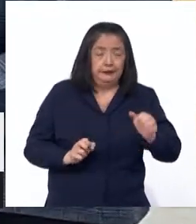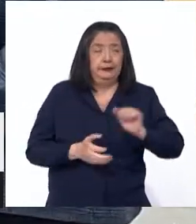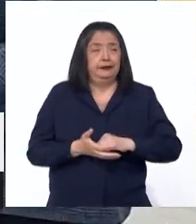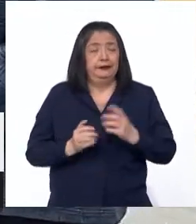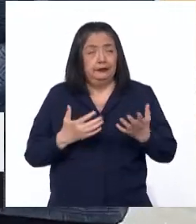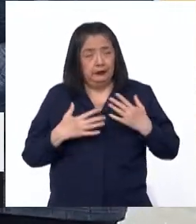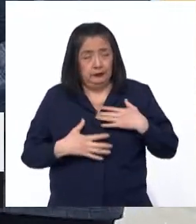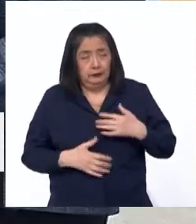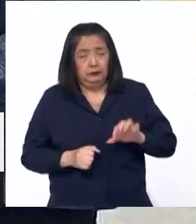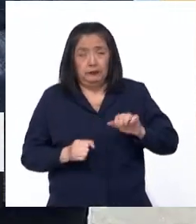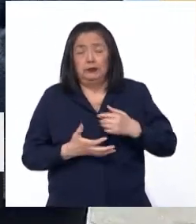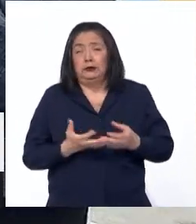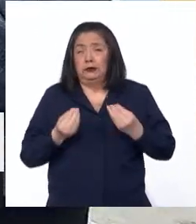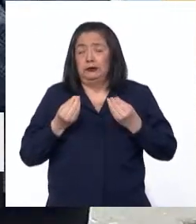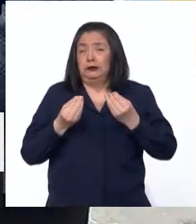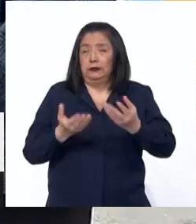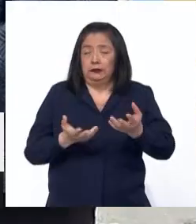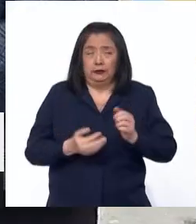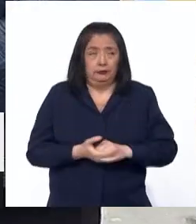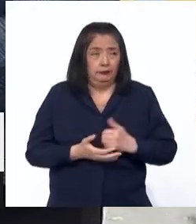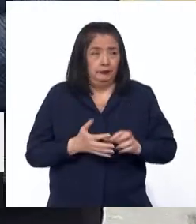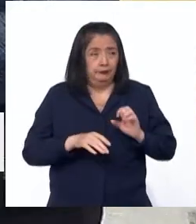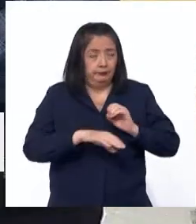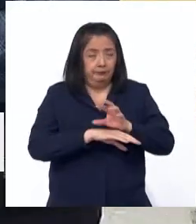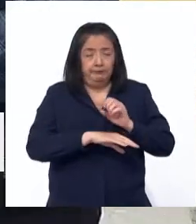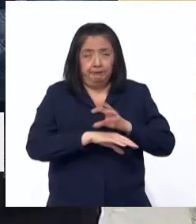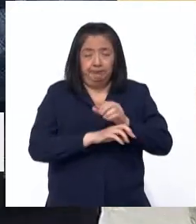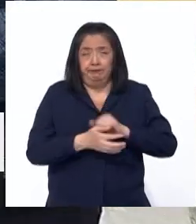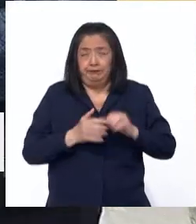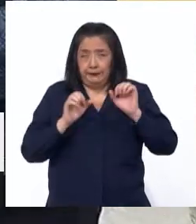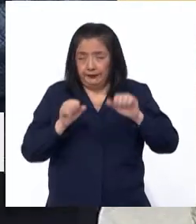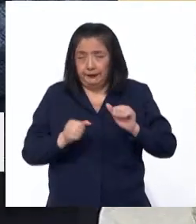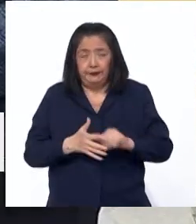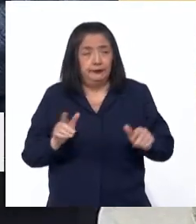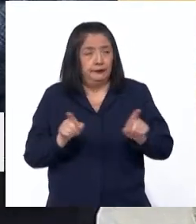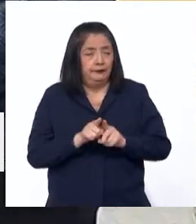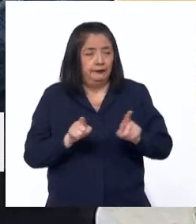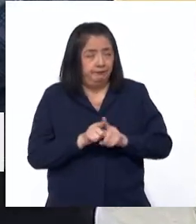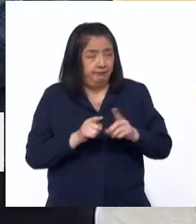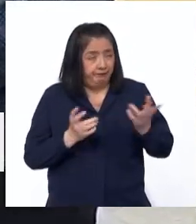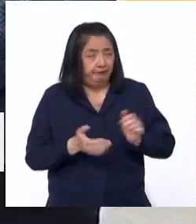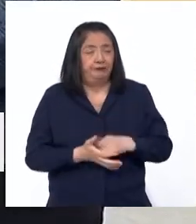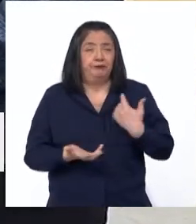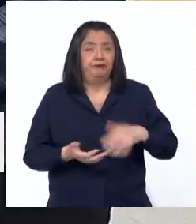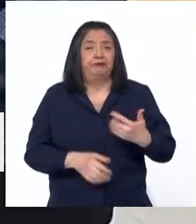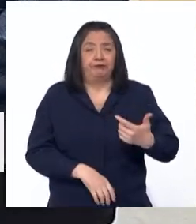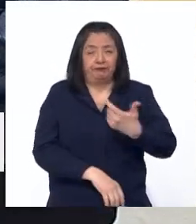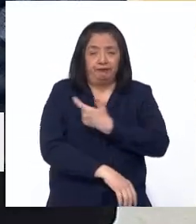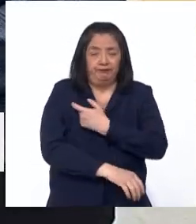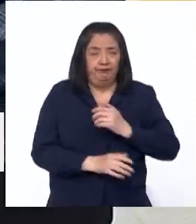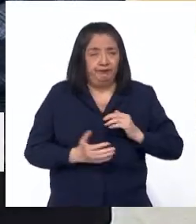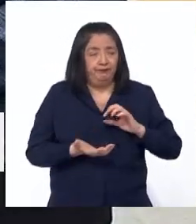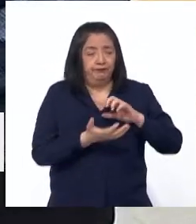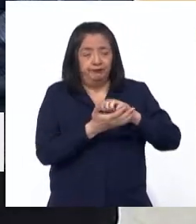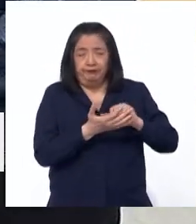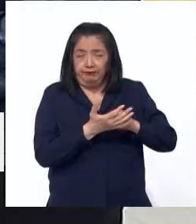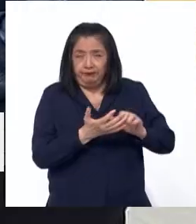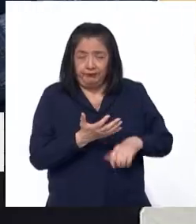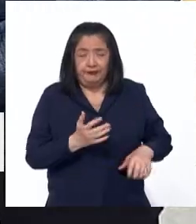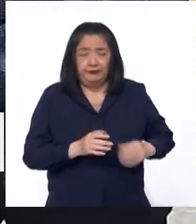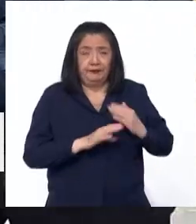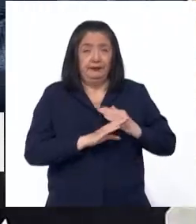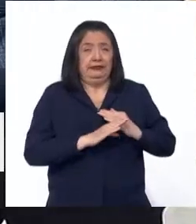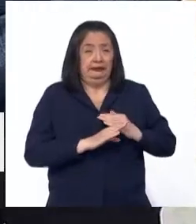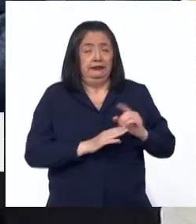y sobre todo recibir las recomendaciones respectivas y también, por supuesto, la dosis antirrábica, que es el antídoto que